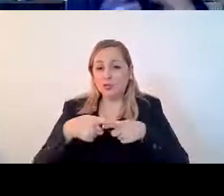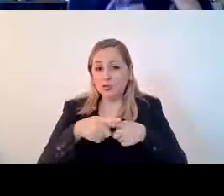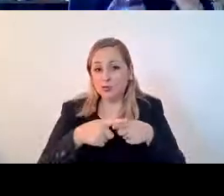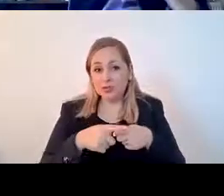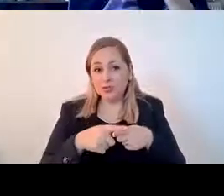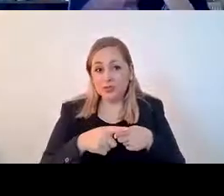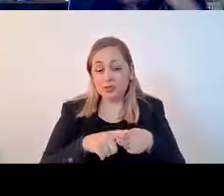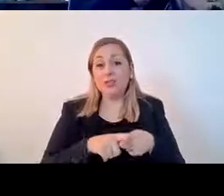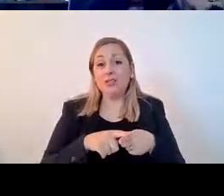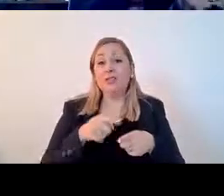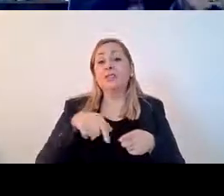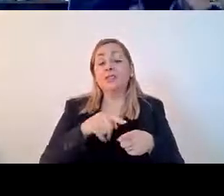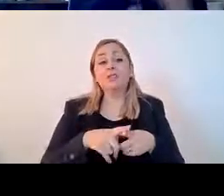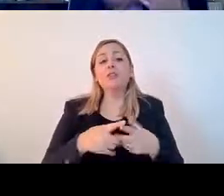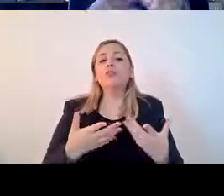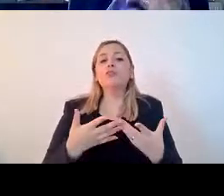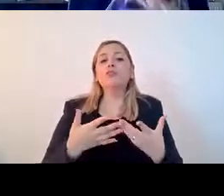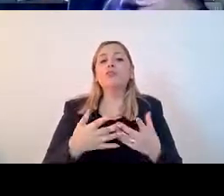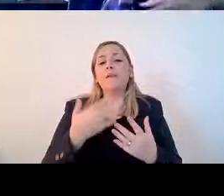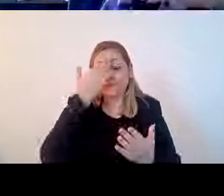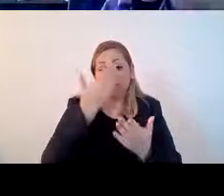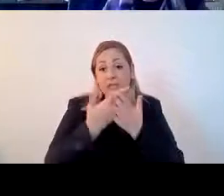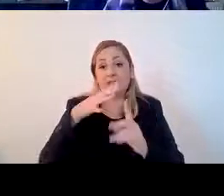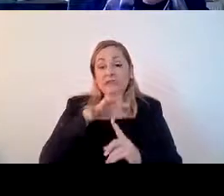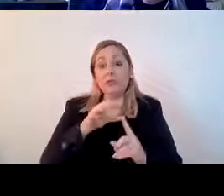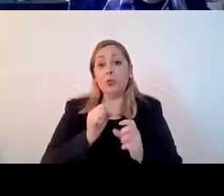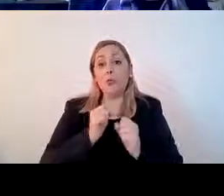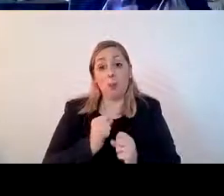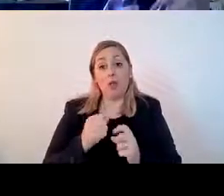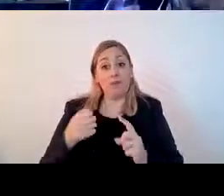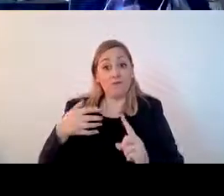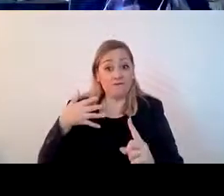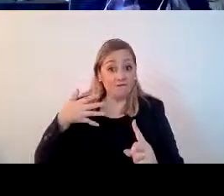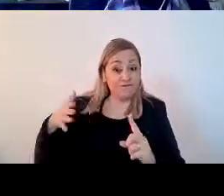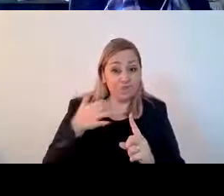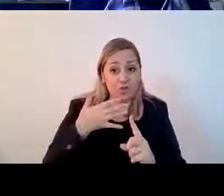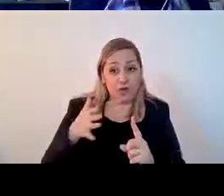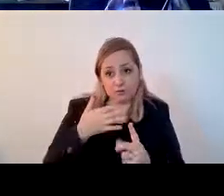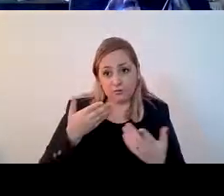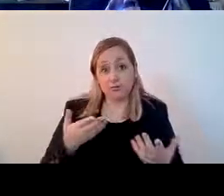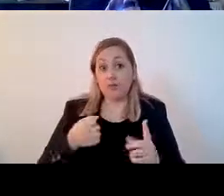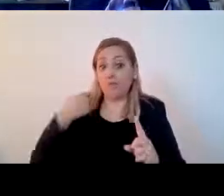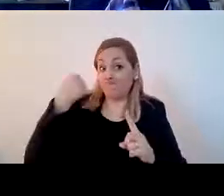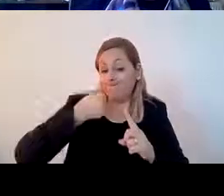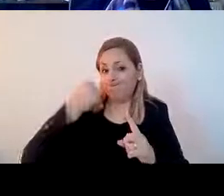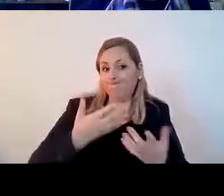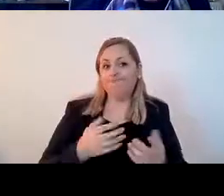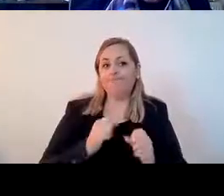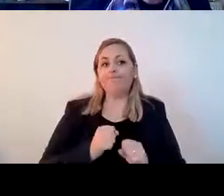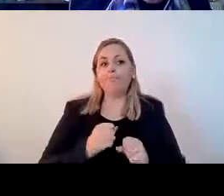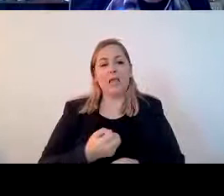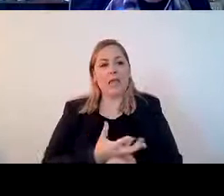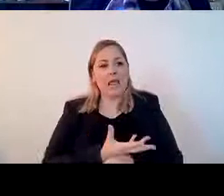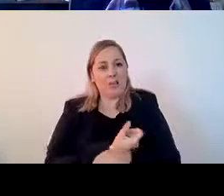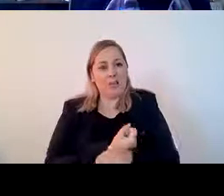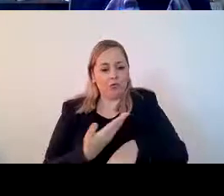este sujeto frente a una situación puede reaccionar violentamente. Tienen, como se dice, la emoción debajo de la